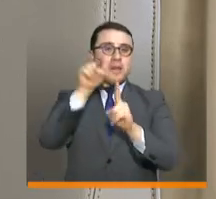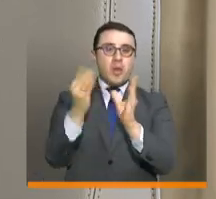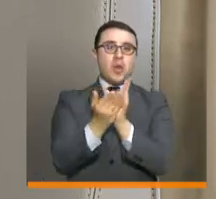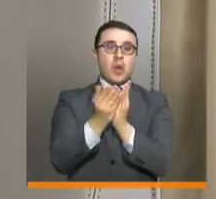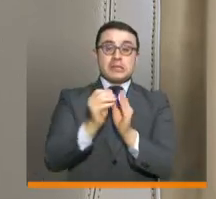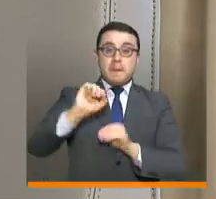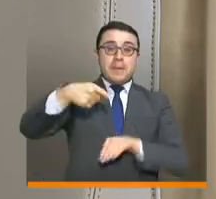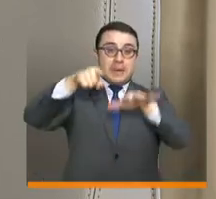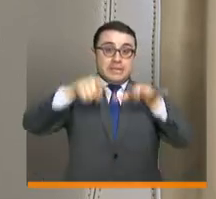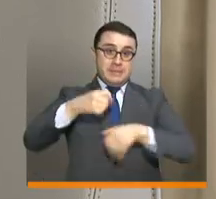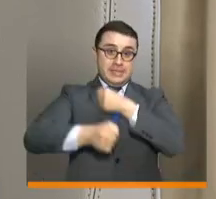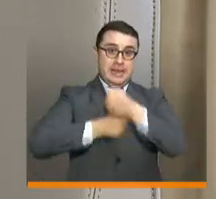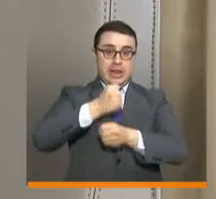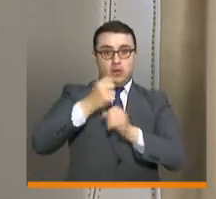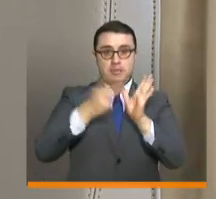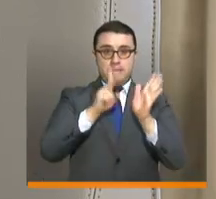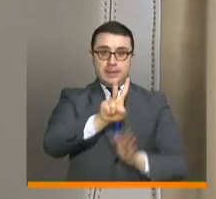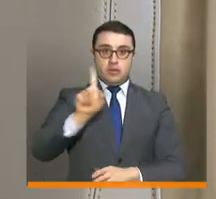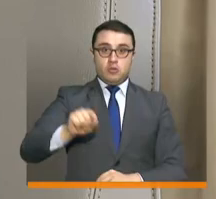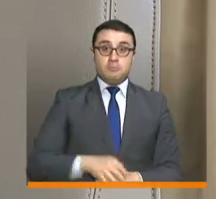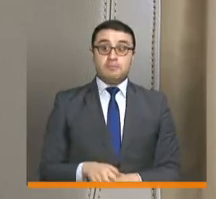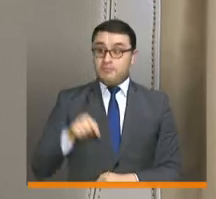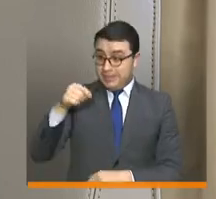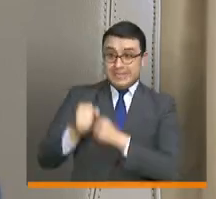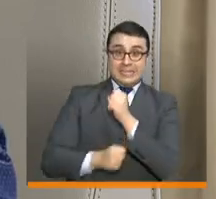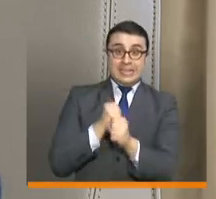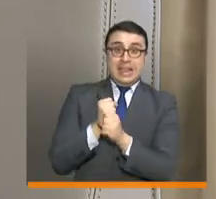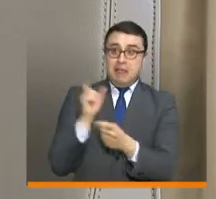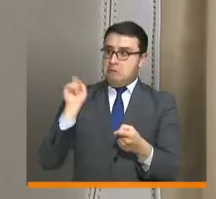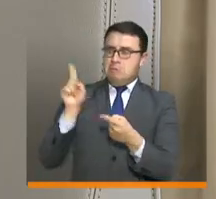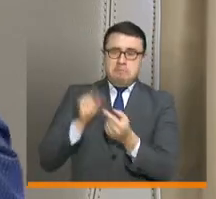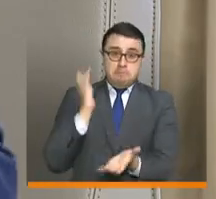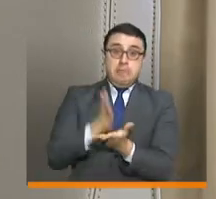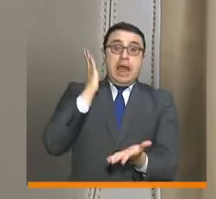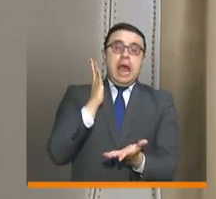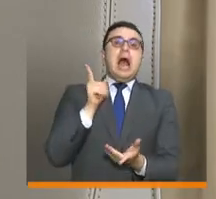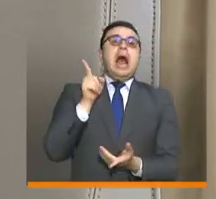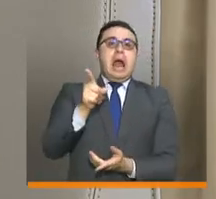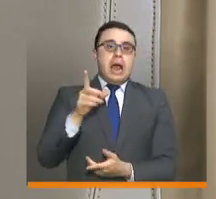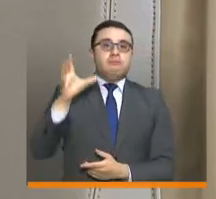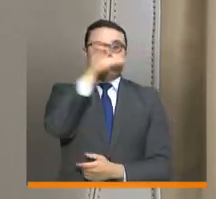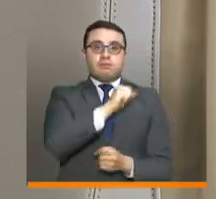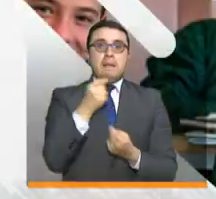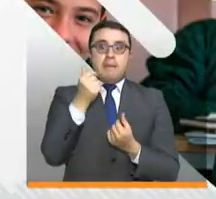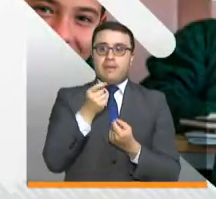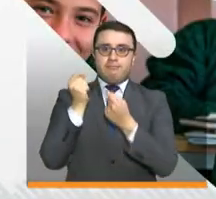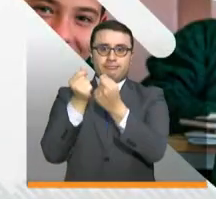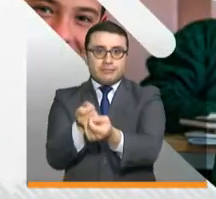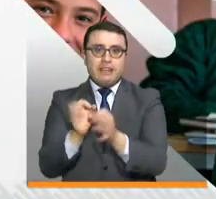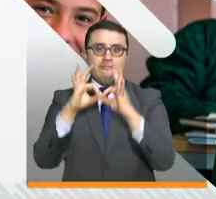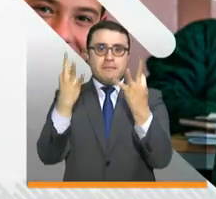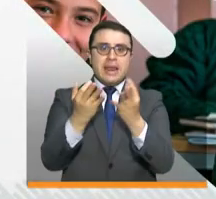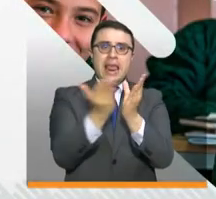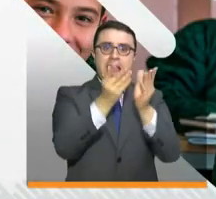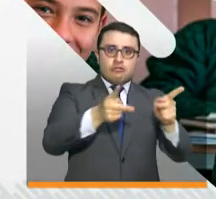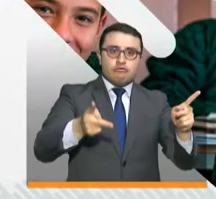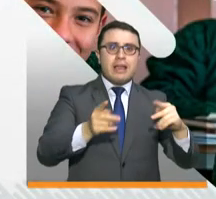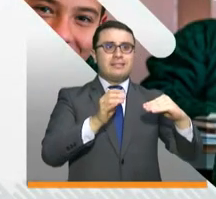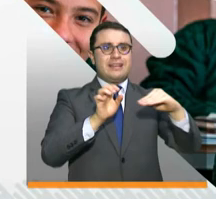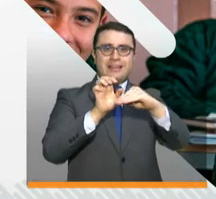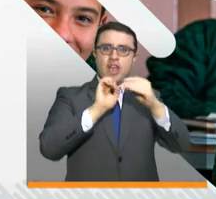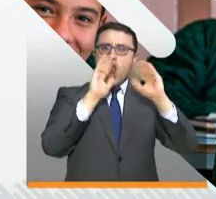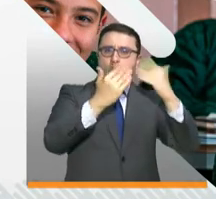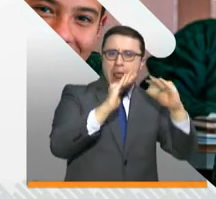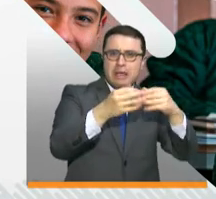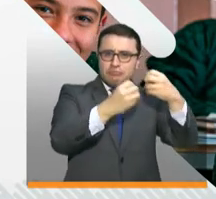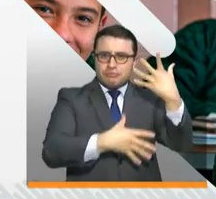primer semestre del 2021. Este año atípico ha requerido recursos para familias, para estudiantes, para instituciones, y me van a colaborar quienes están aquí